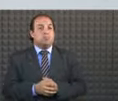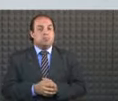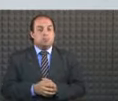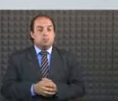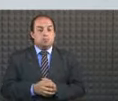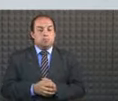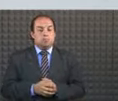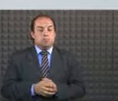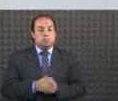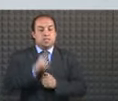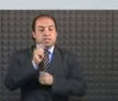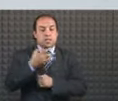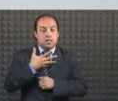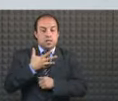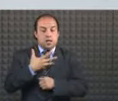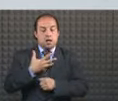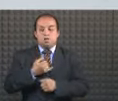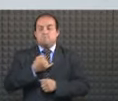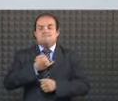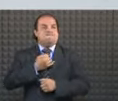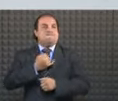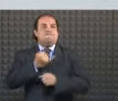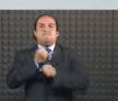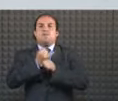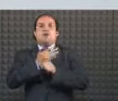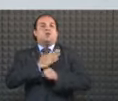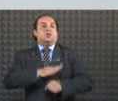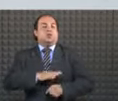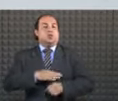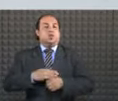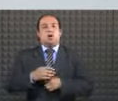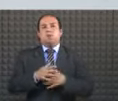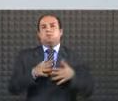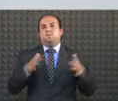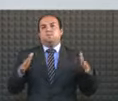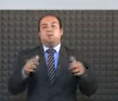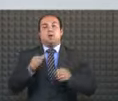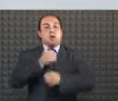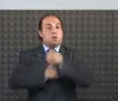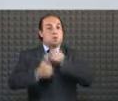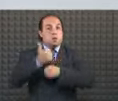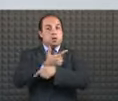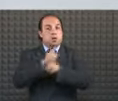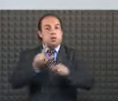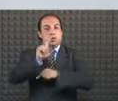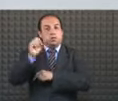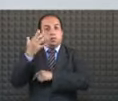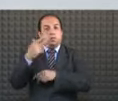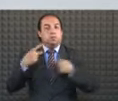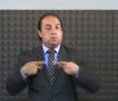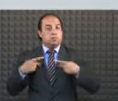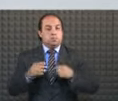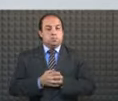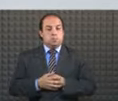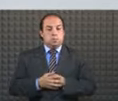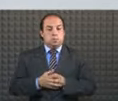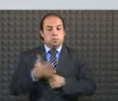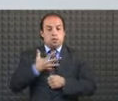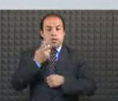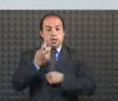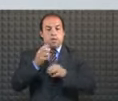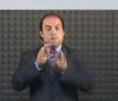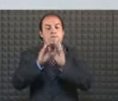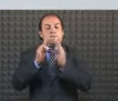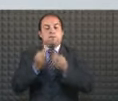que había una injusticia muy grande. El año pasado liberamos 150 personas que estaban en esta